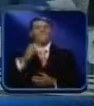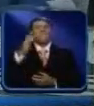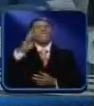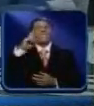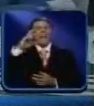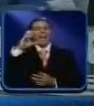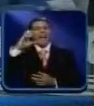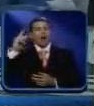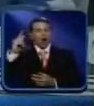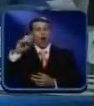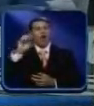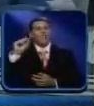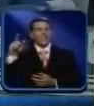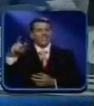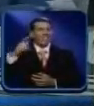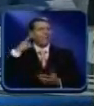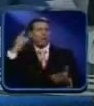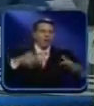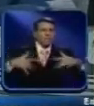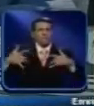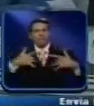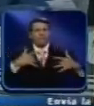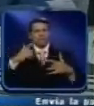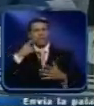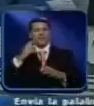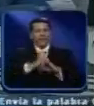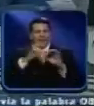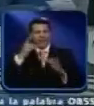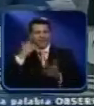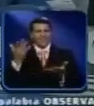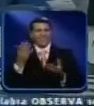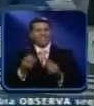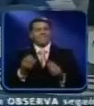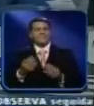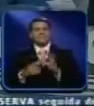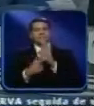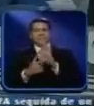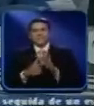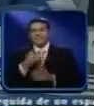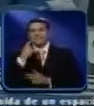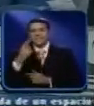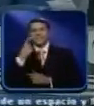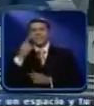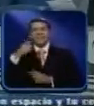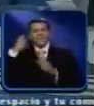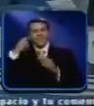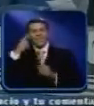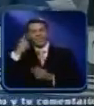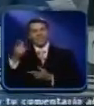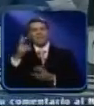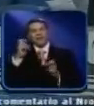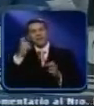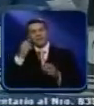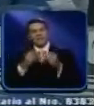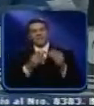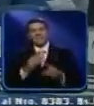llegaron con nuevo tema promocional, para que lo tengas claro, y nosotros nos pusimos los patines y llegamos a donde graban el video de este nuevo